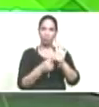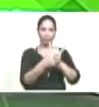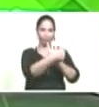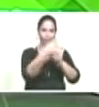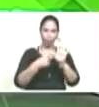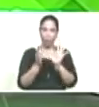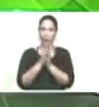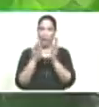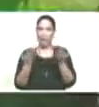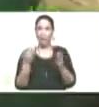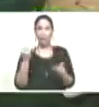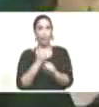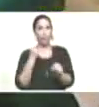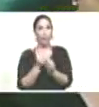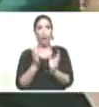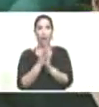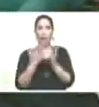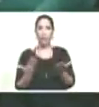Vamos a trabajar la agenda.